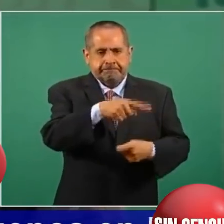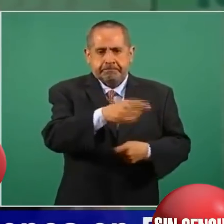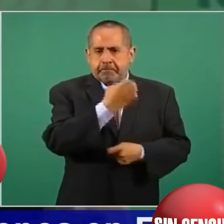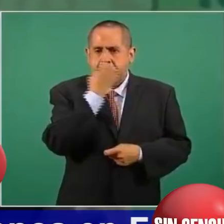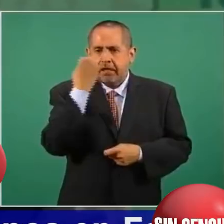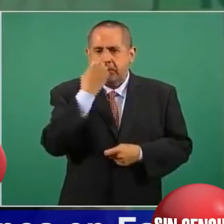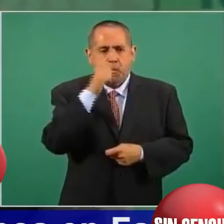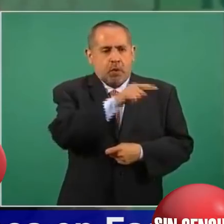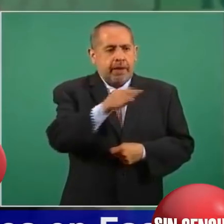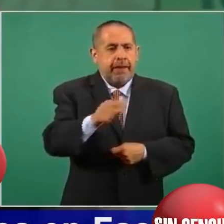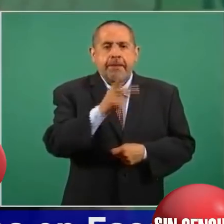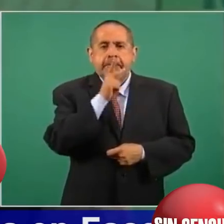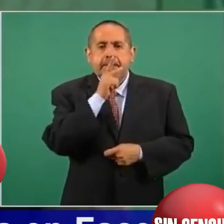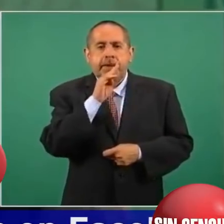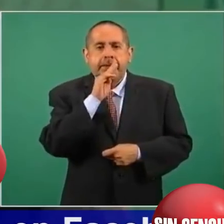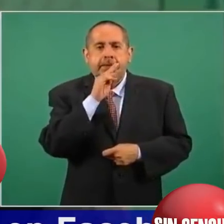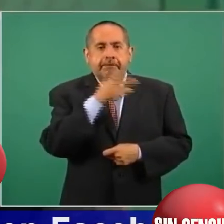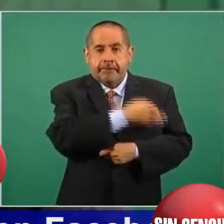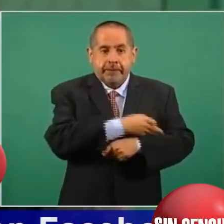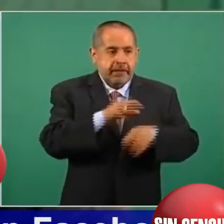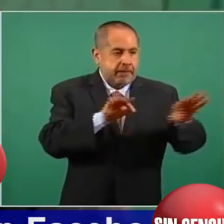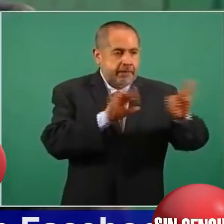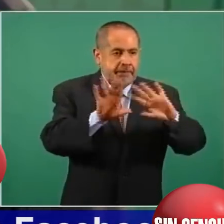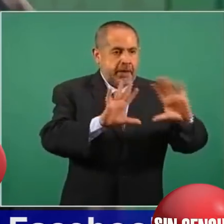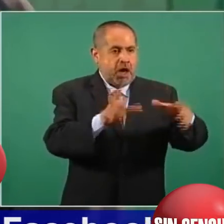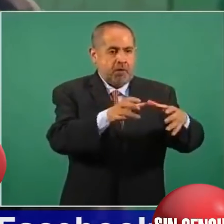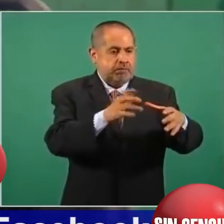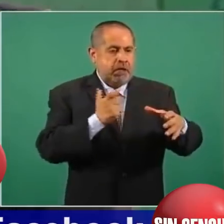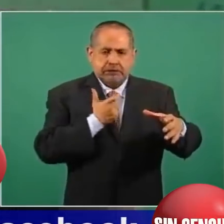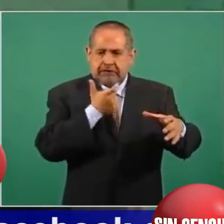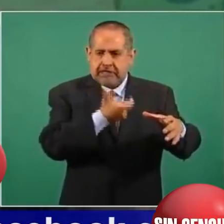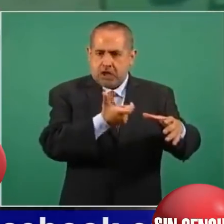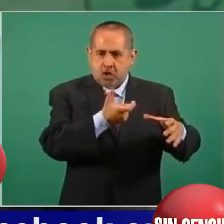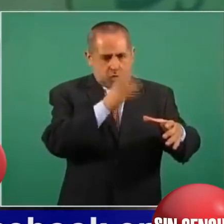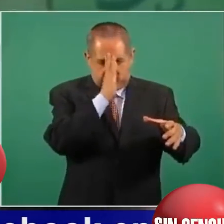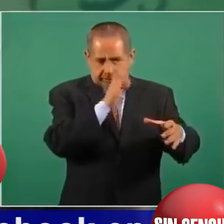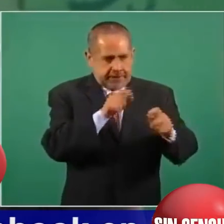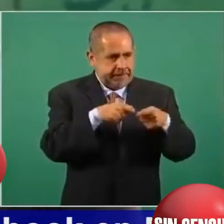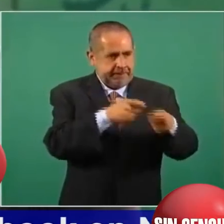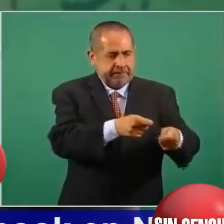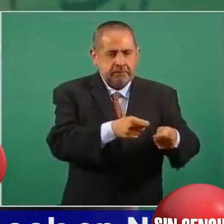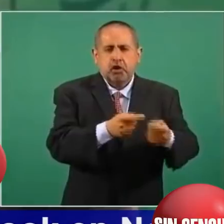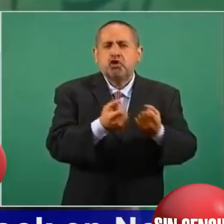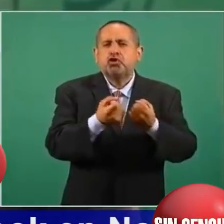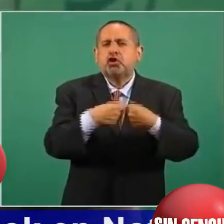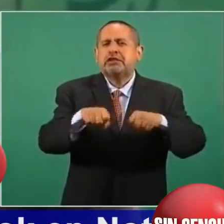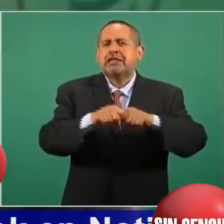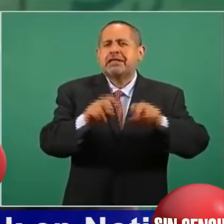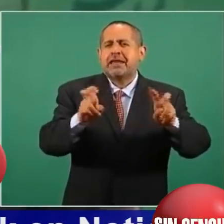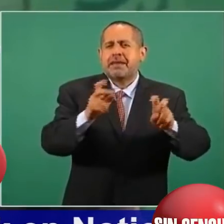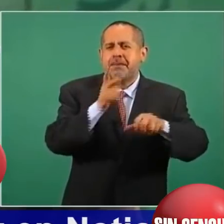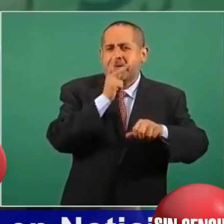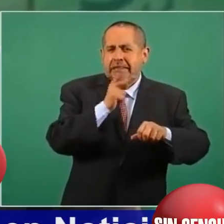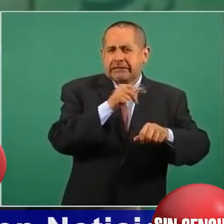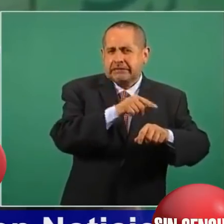a los padres de familia, a las sociedades de padres de familia.